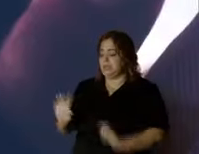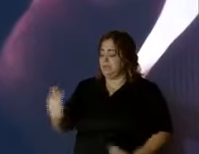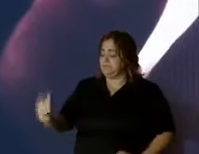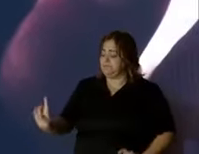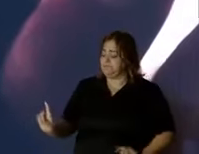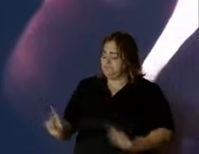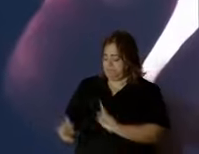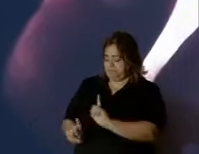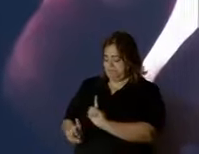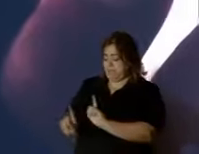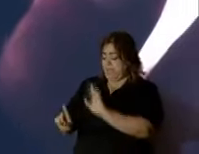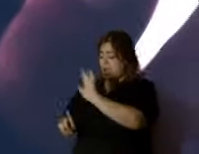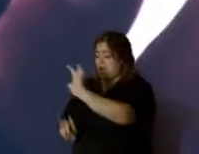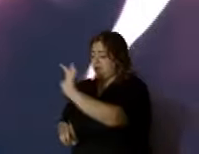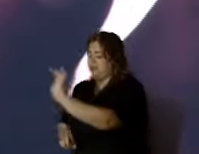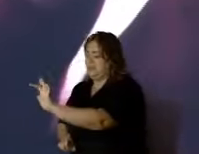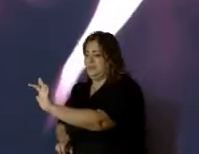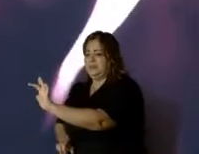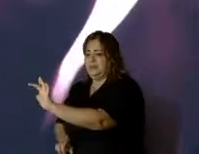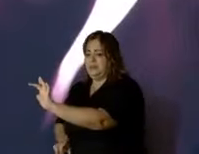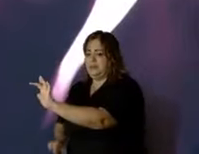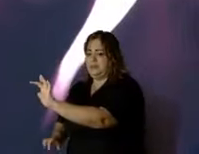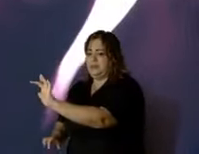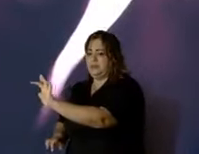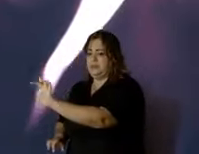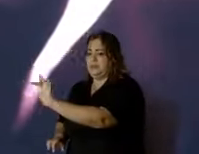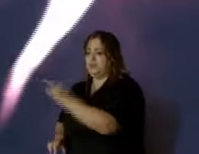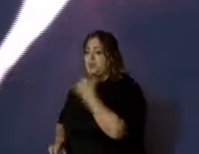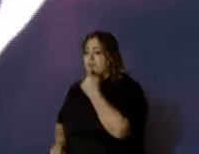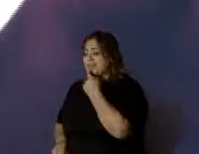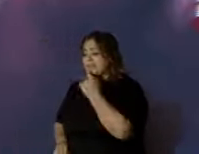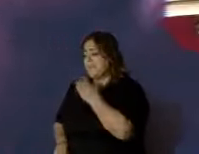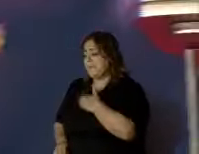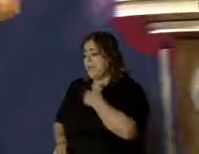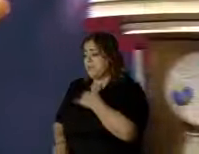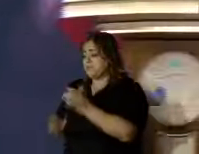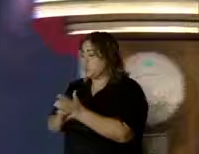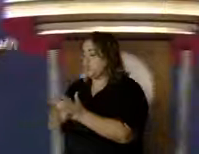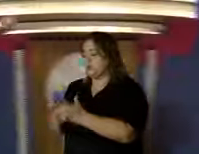del manto, sin pedirle permiso a Jesús,